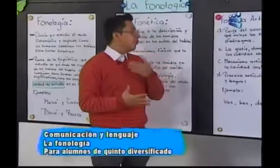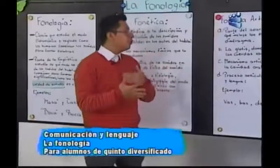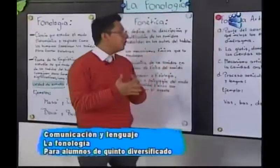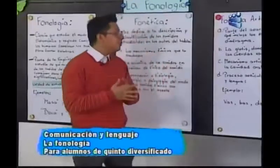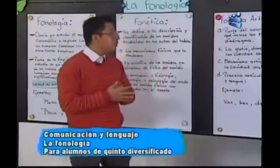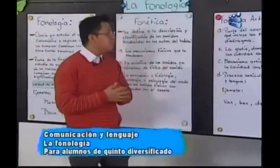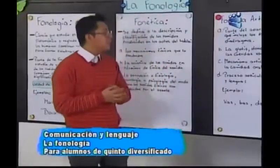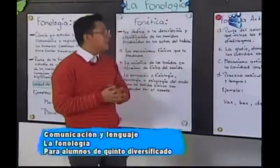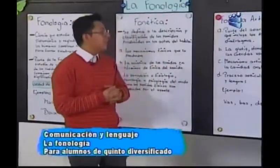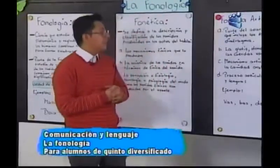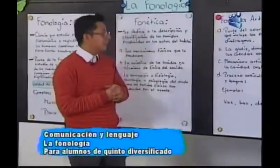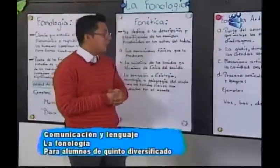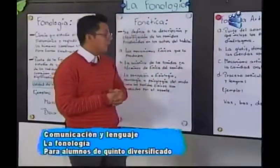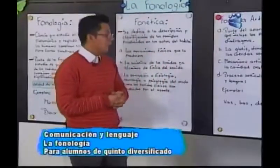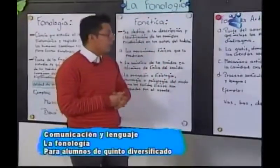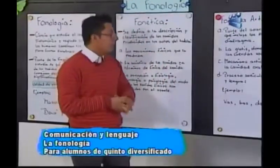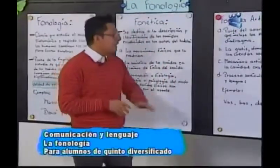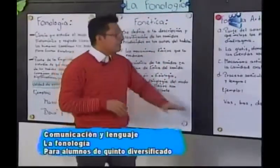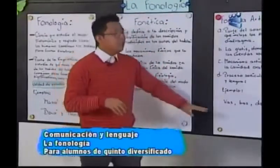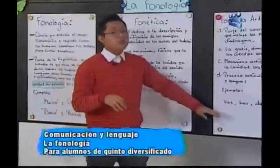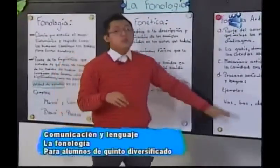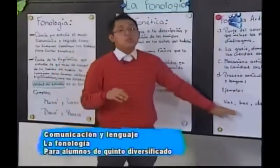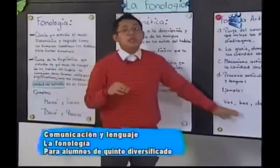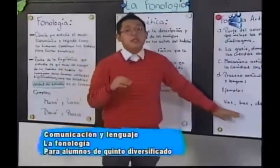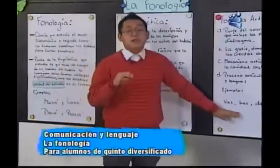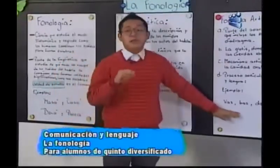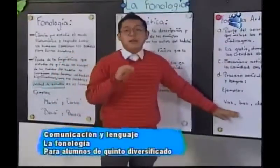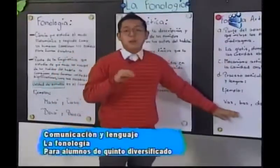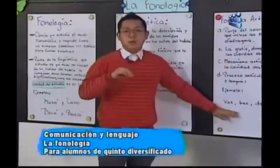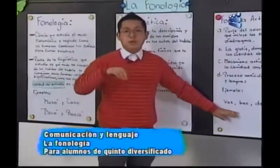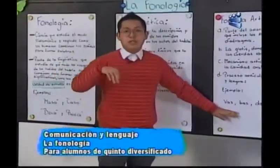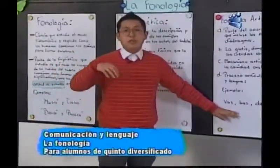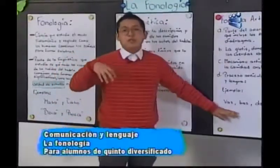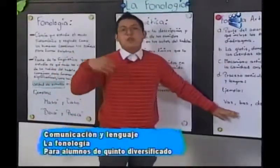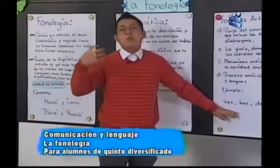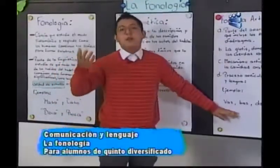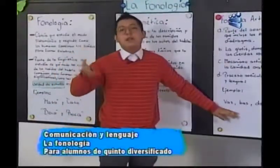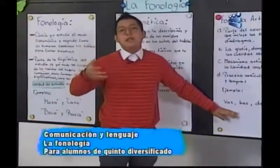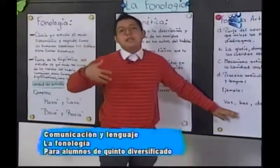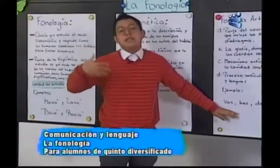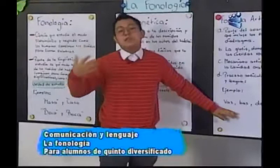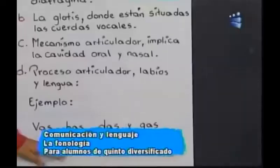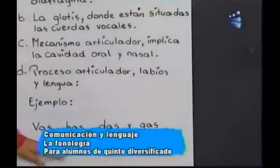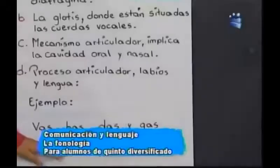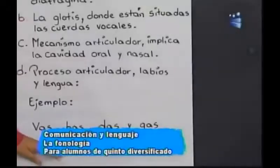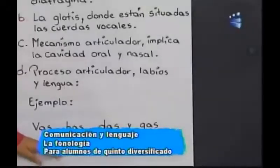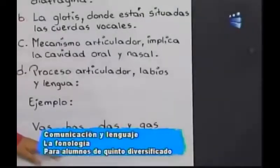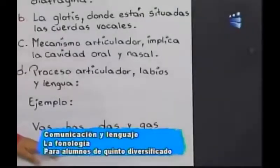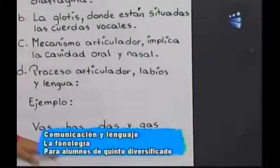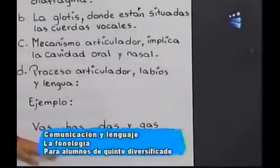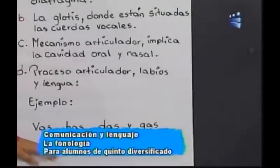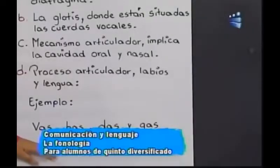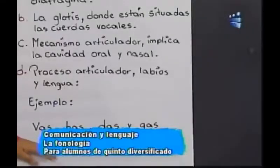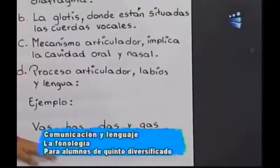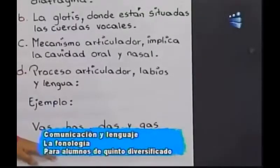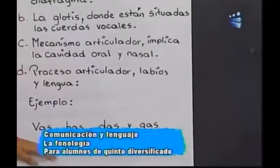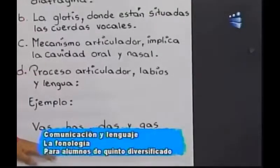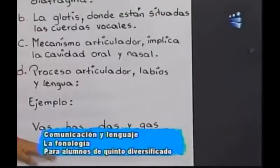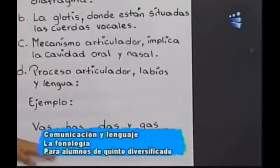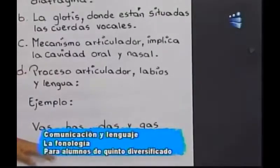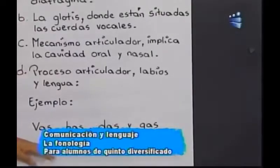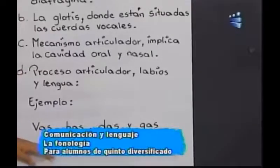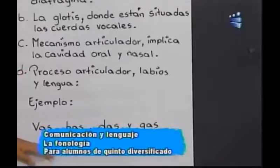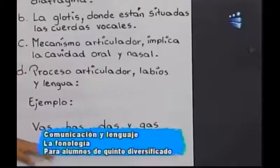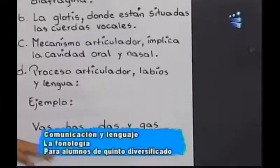este proceso entonces articulador. Si nosotros identificamos, y si usted lo puede revisar después enfrente de un espejo, también se va